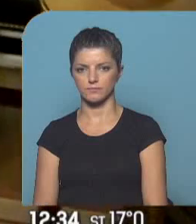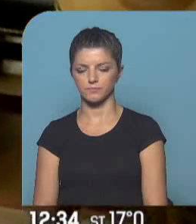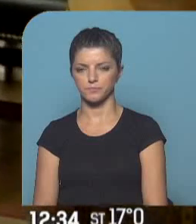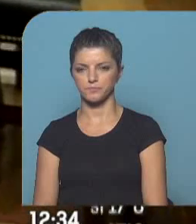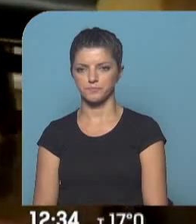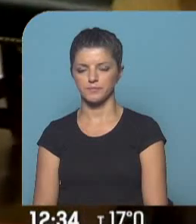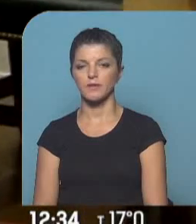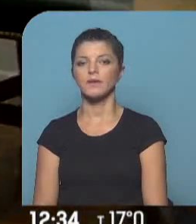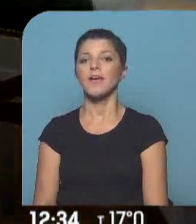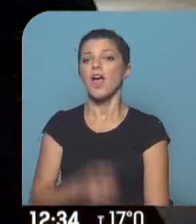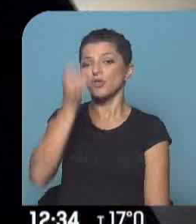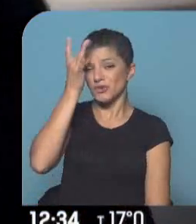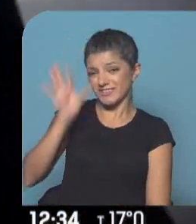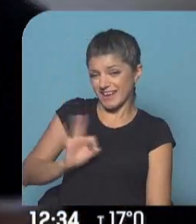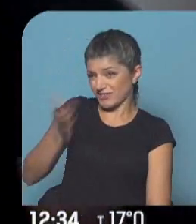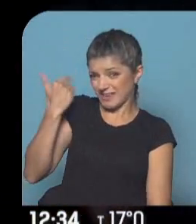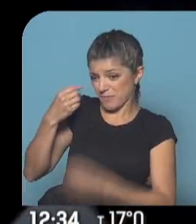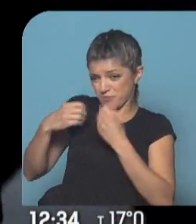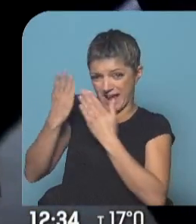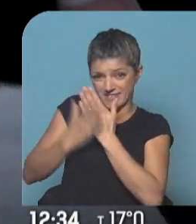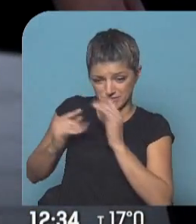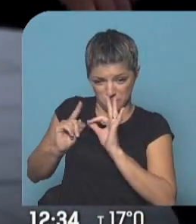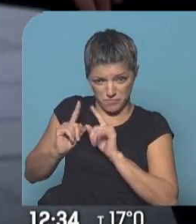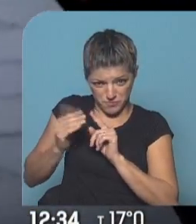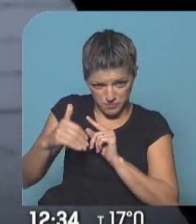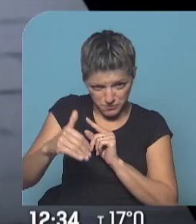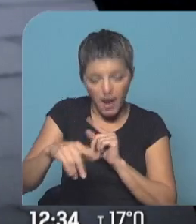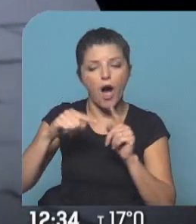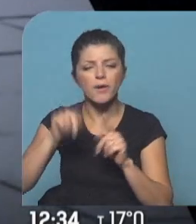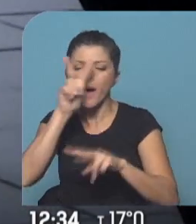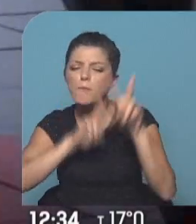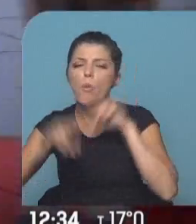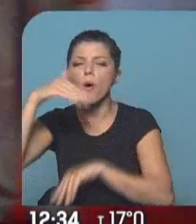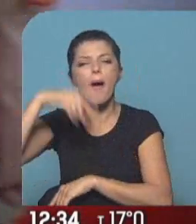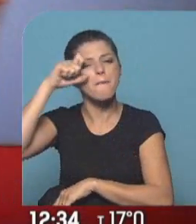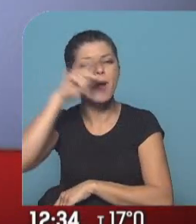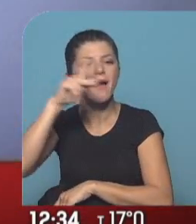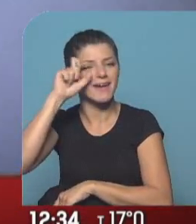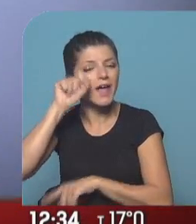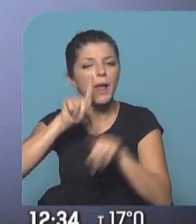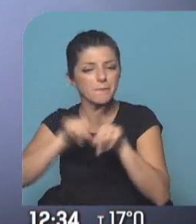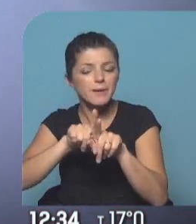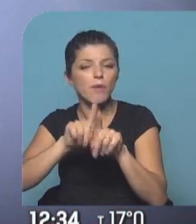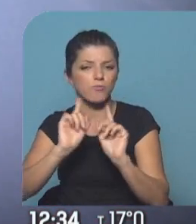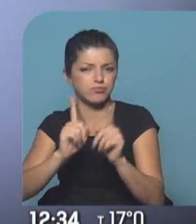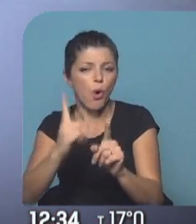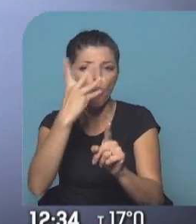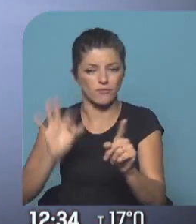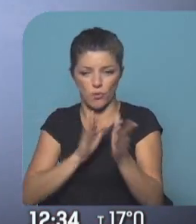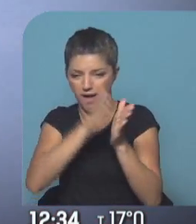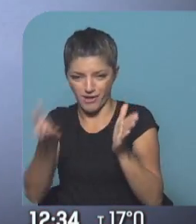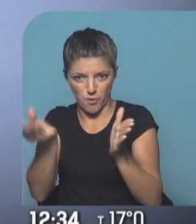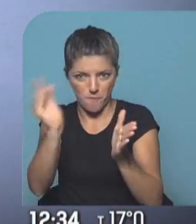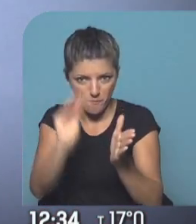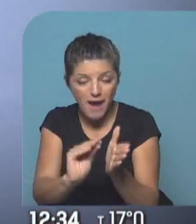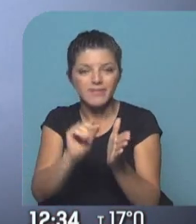Poco antes de cumplir 12 años como canciller, Angela Merkel buscará continuar conduciendo a Alemania por otros 4 años y mantener así su estatus